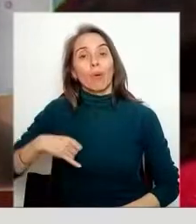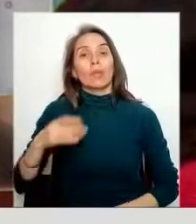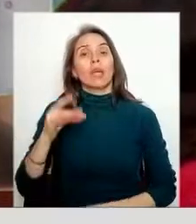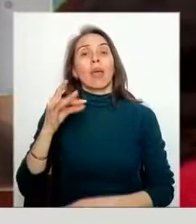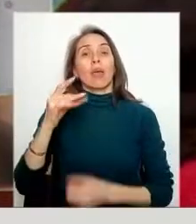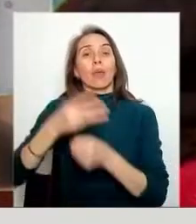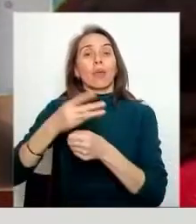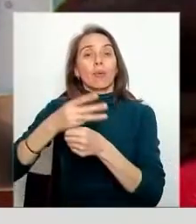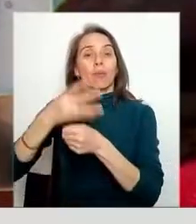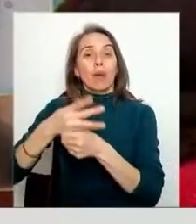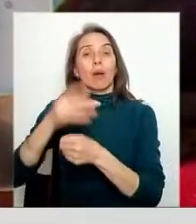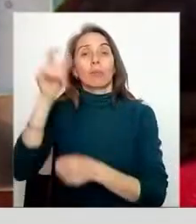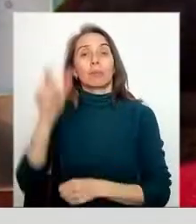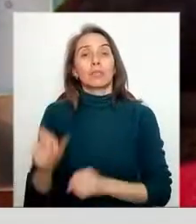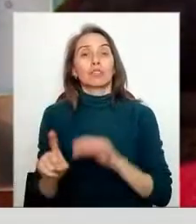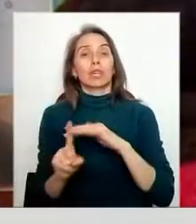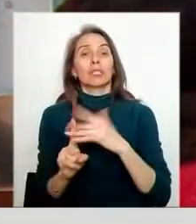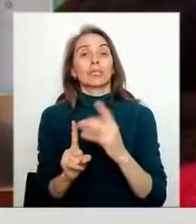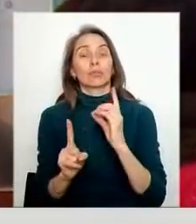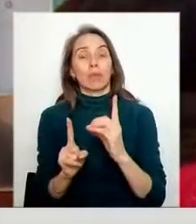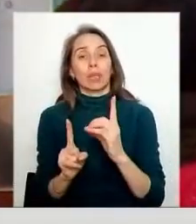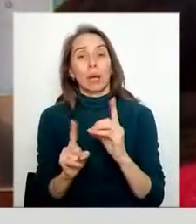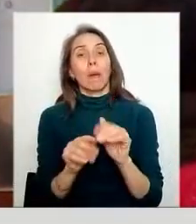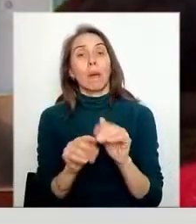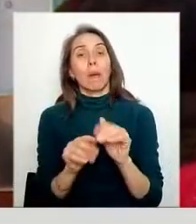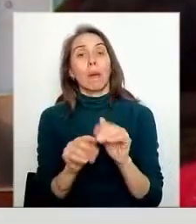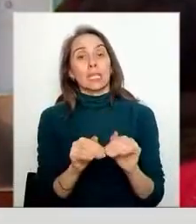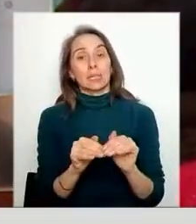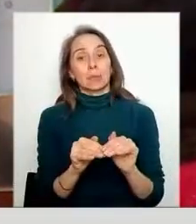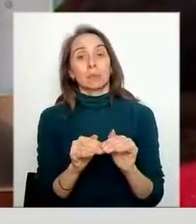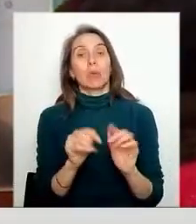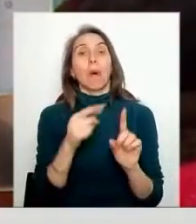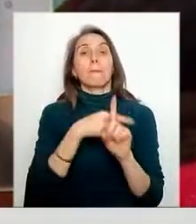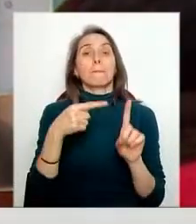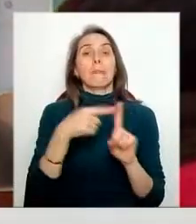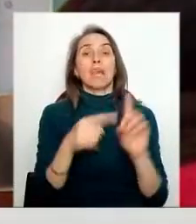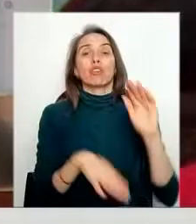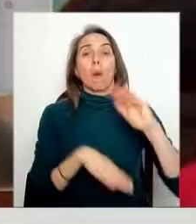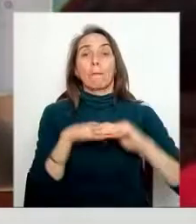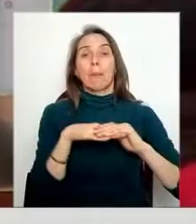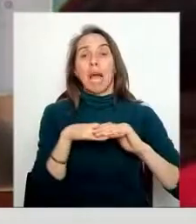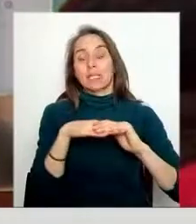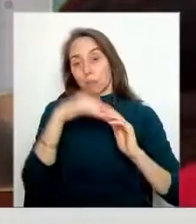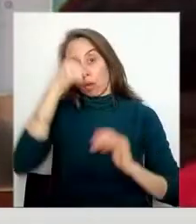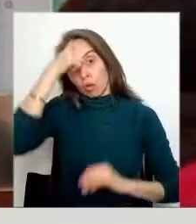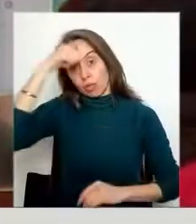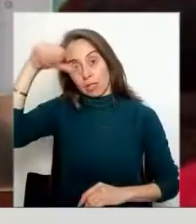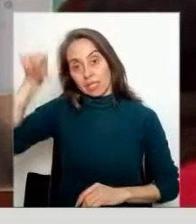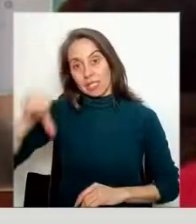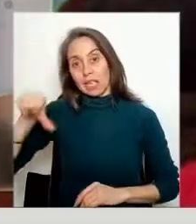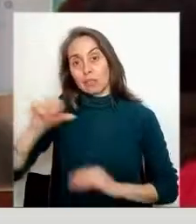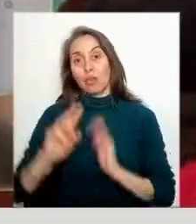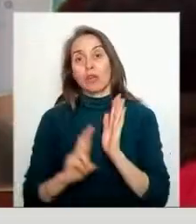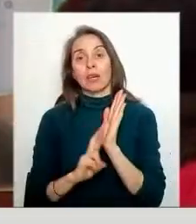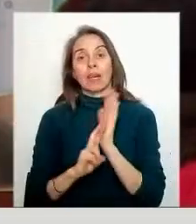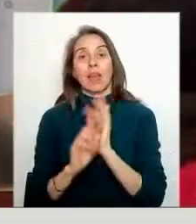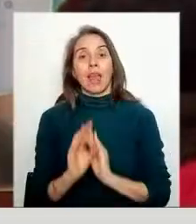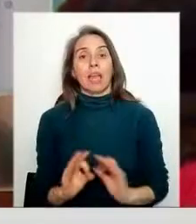discapacidad pero manteniendo la posibilidad de considerar el rango medio máximo y la sanción a través de una regla especial presenta